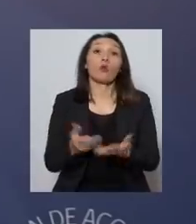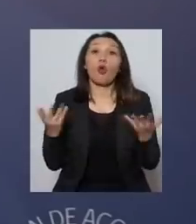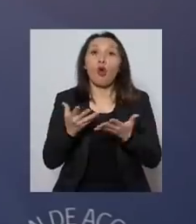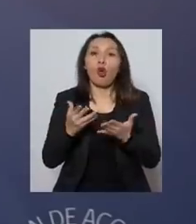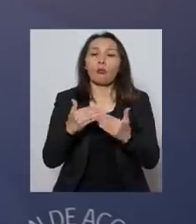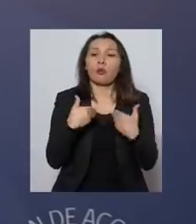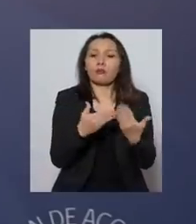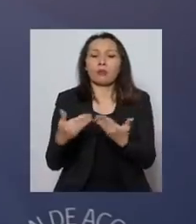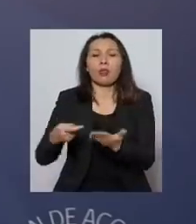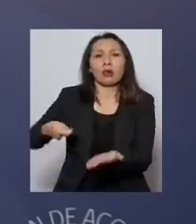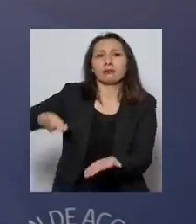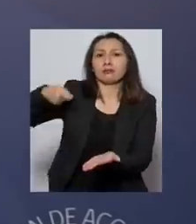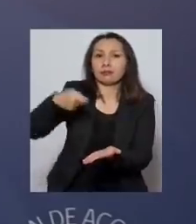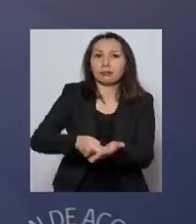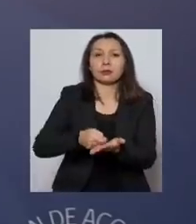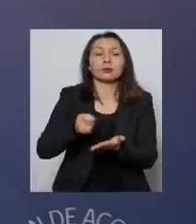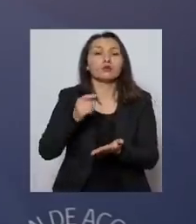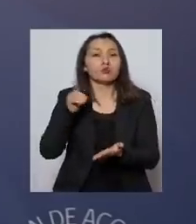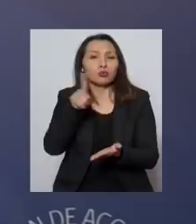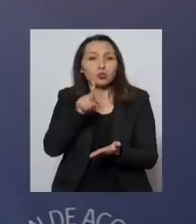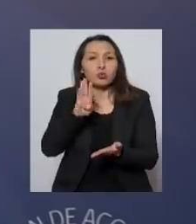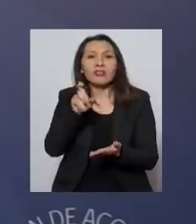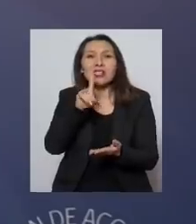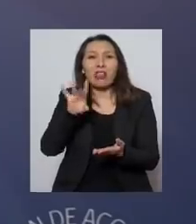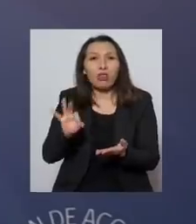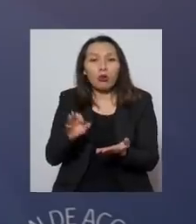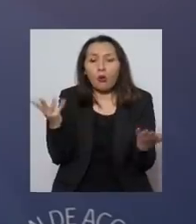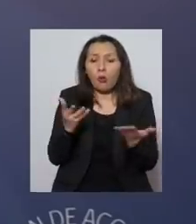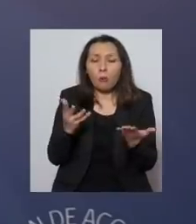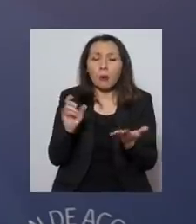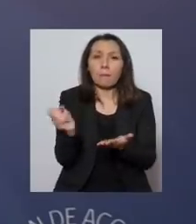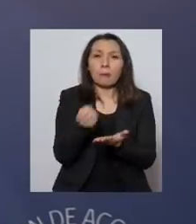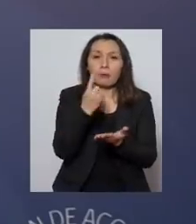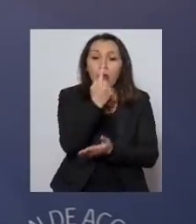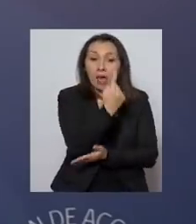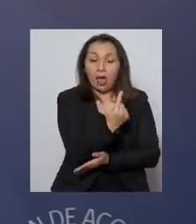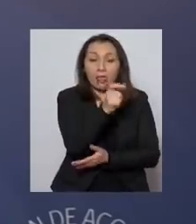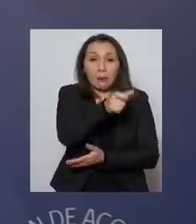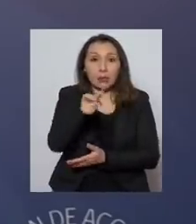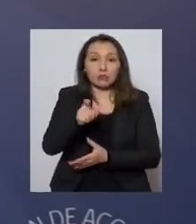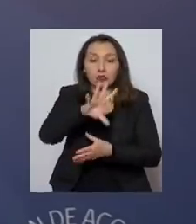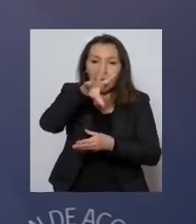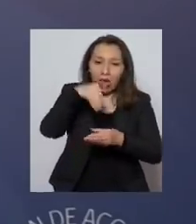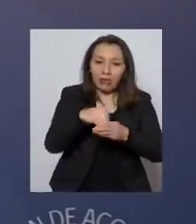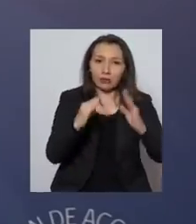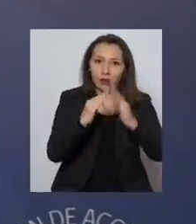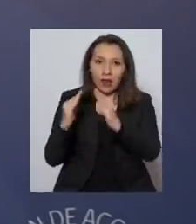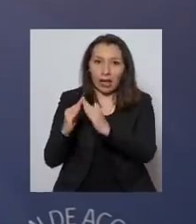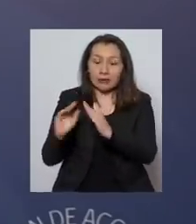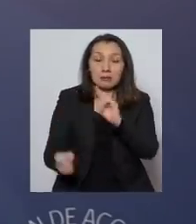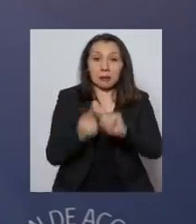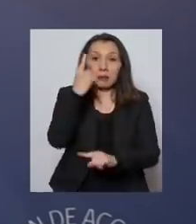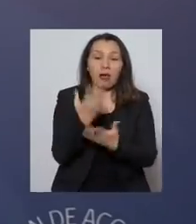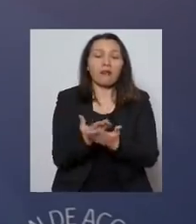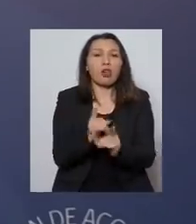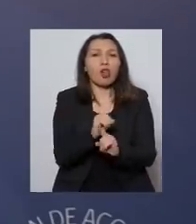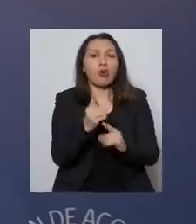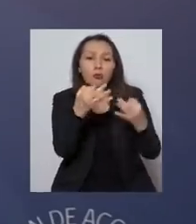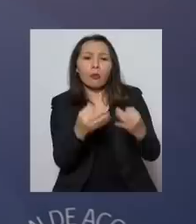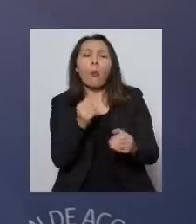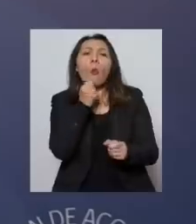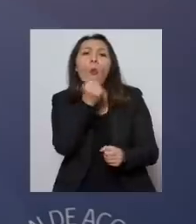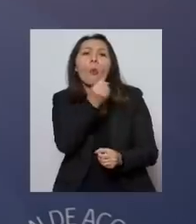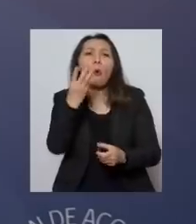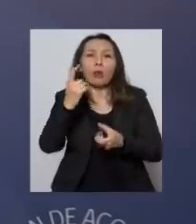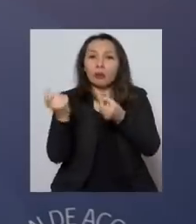se va a entregar este subsidio? Primero, se va a entregar por cada persona que vive en el hogar. Por primera vez no hay que calcular las